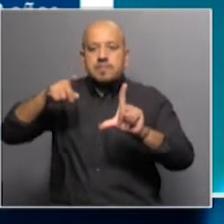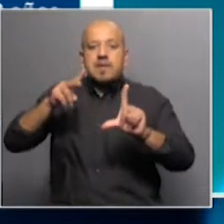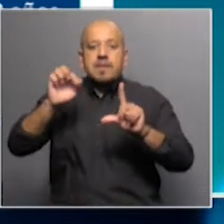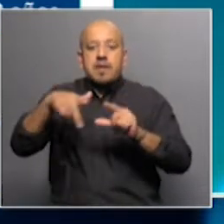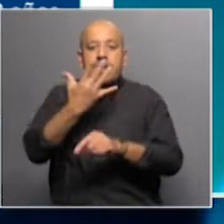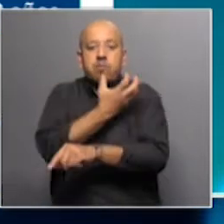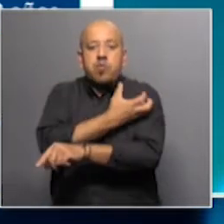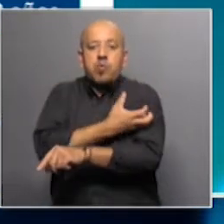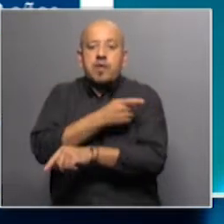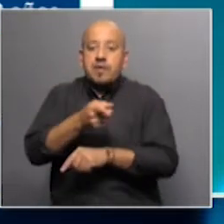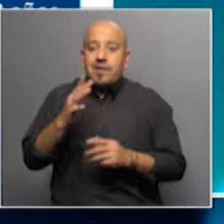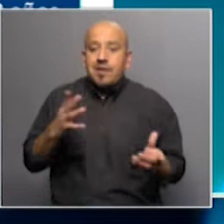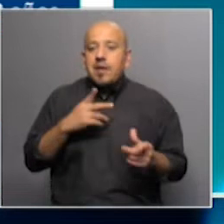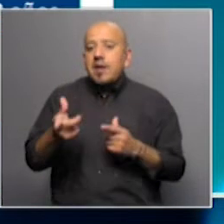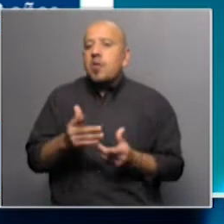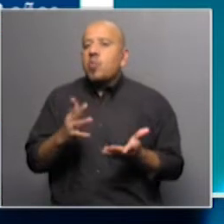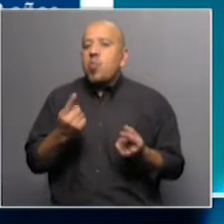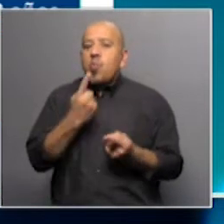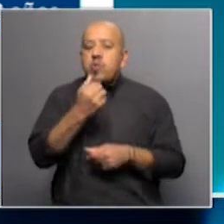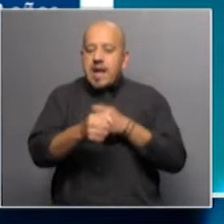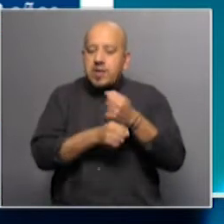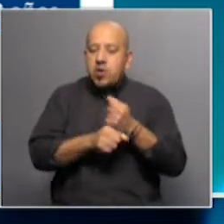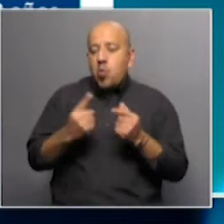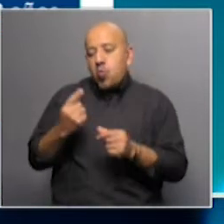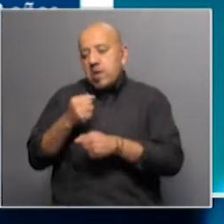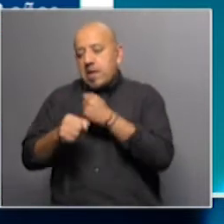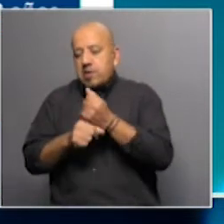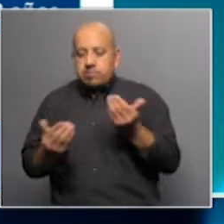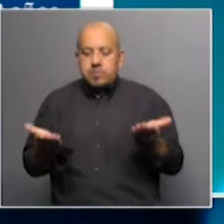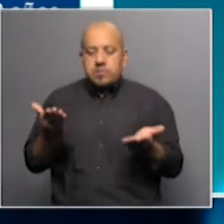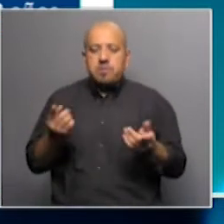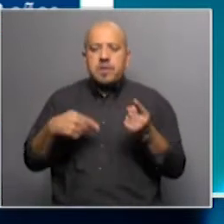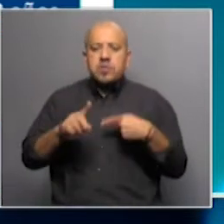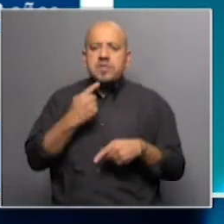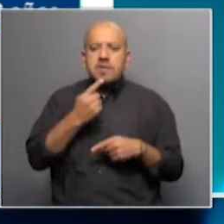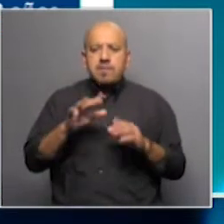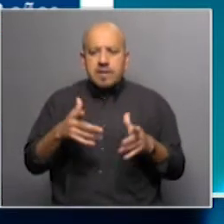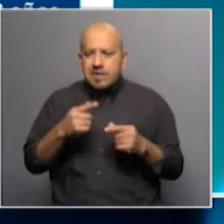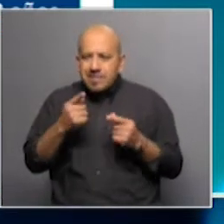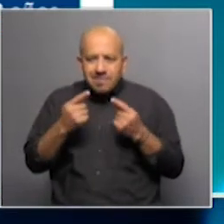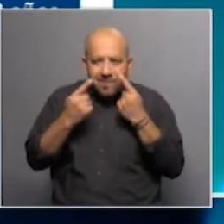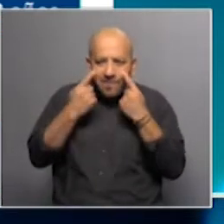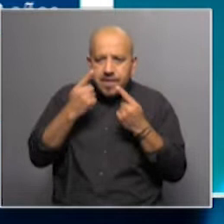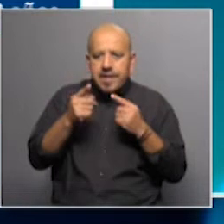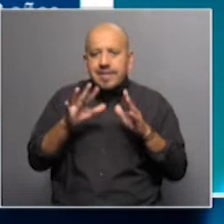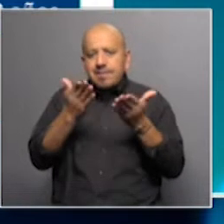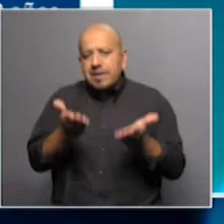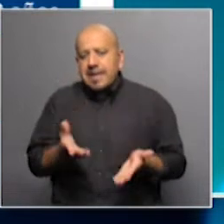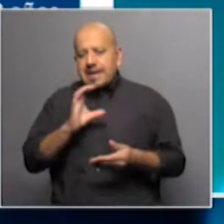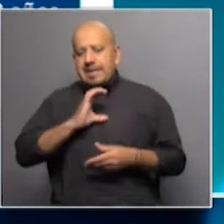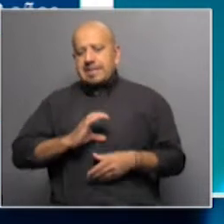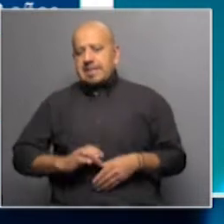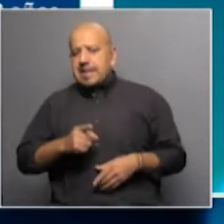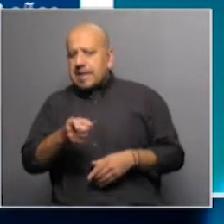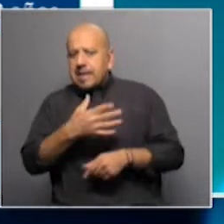de la pobreza de un año a otro, o sea, de una edad a otra. Pero sirve para ver esa tendencia y lo que ves es como el perfil, ¿sí?, de